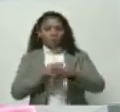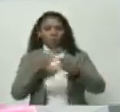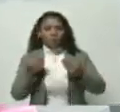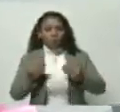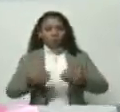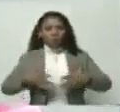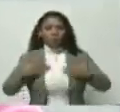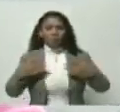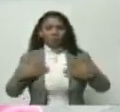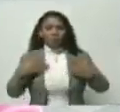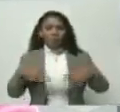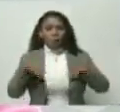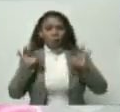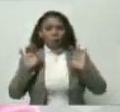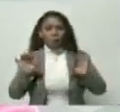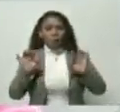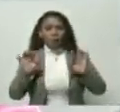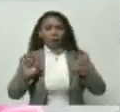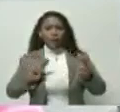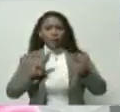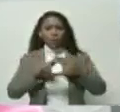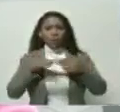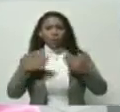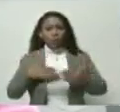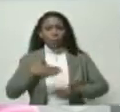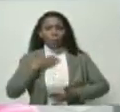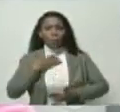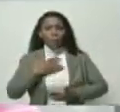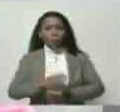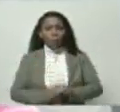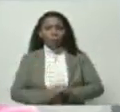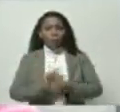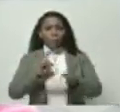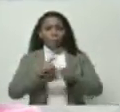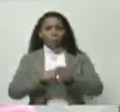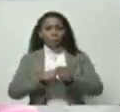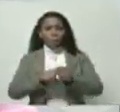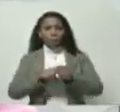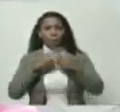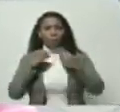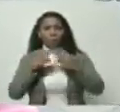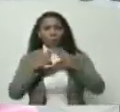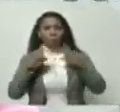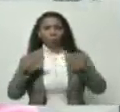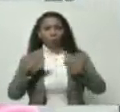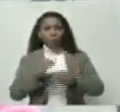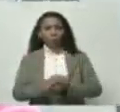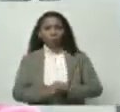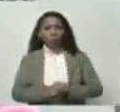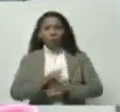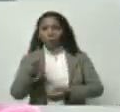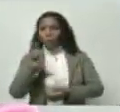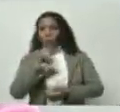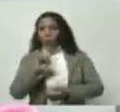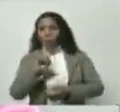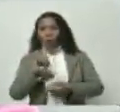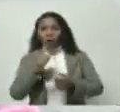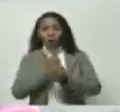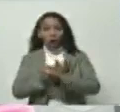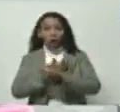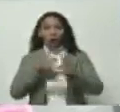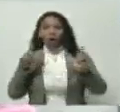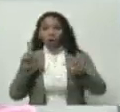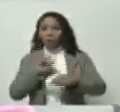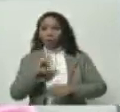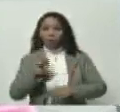emotivo, un reencuentro que pudimos registrar para todos. No han sido liberados,